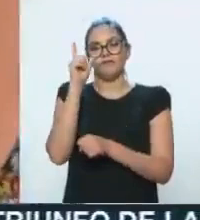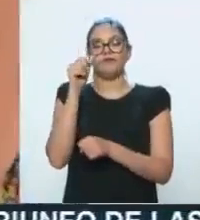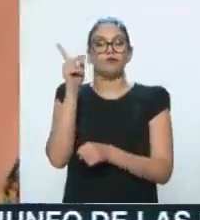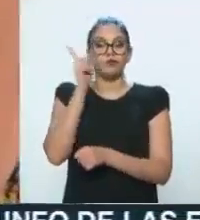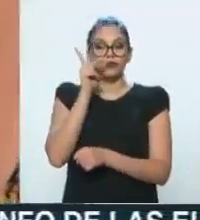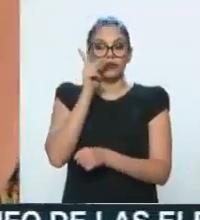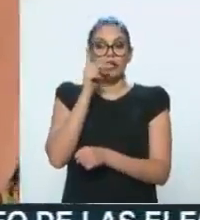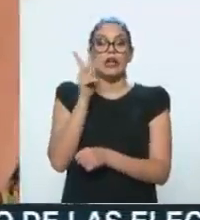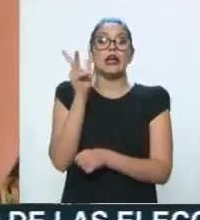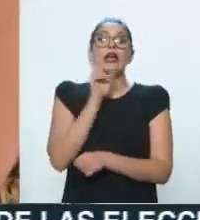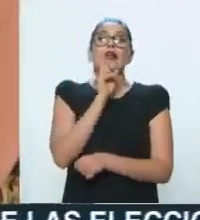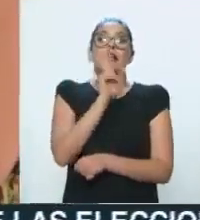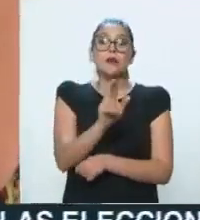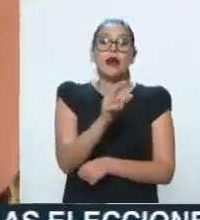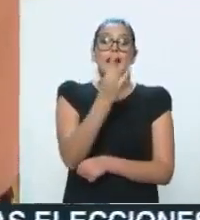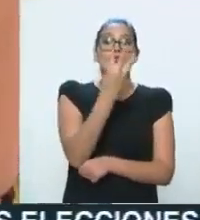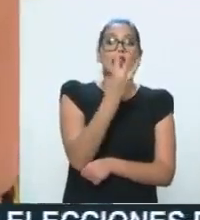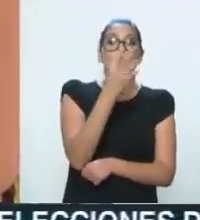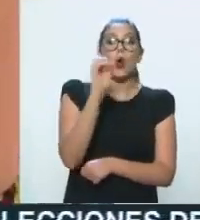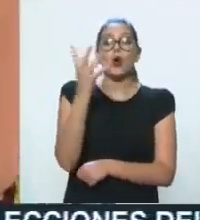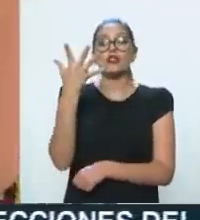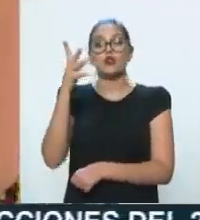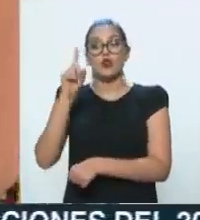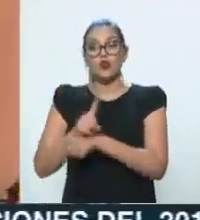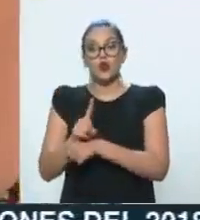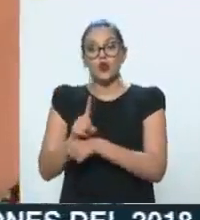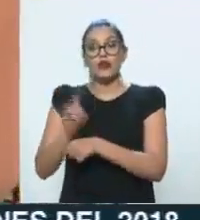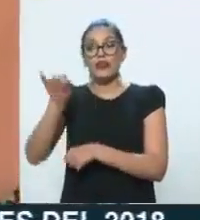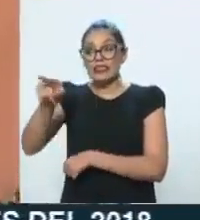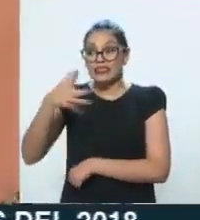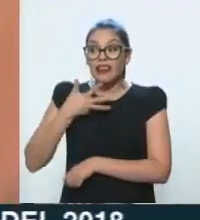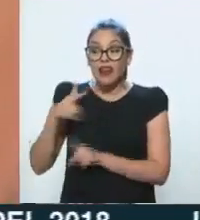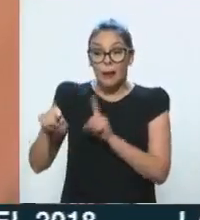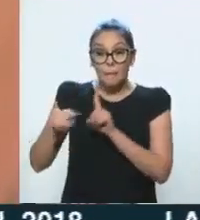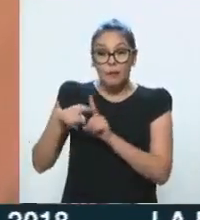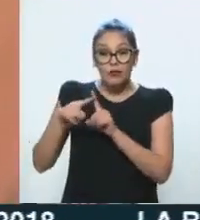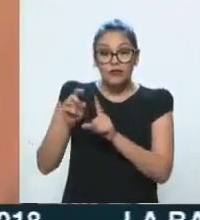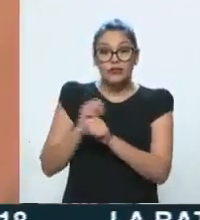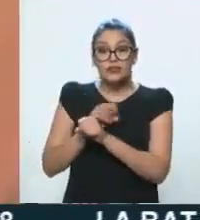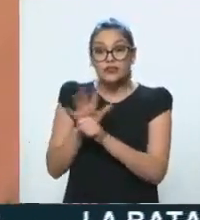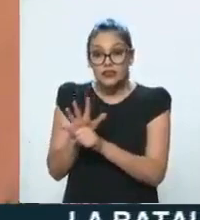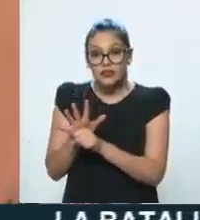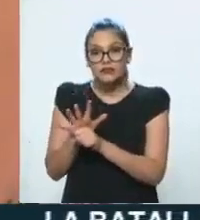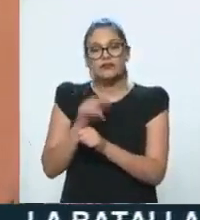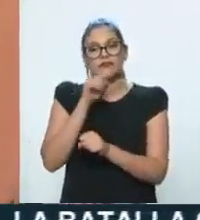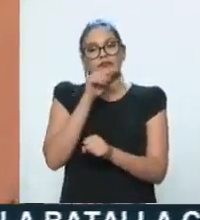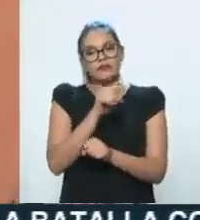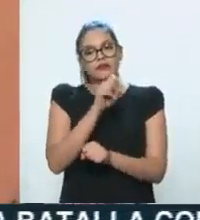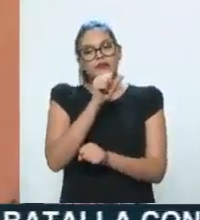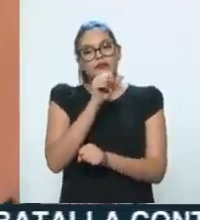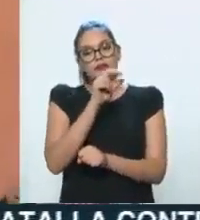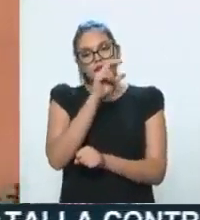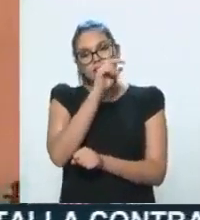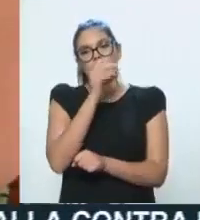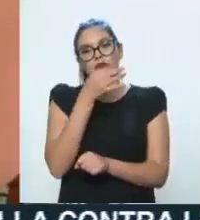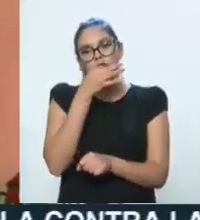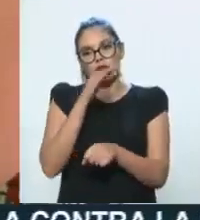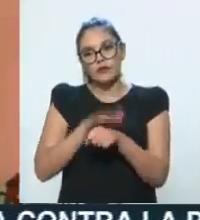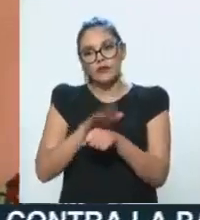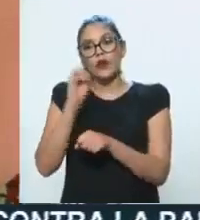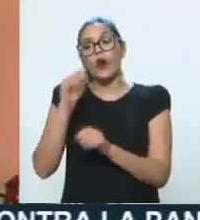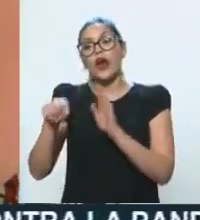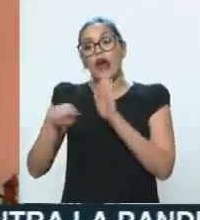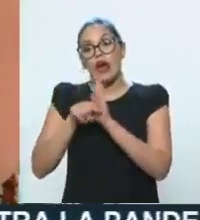a tener de 3 a 5 días. Si fuese positivo, ya habrá epidemiología del Centro de Salud Miscual. Y si fuese negativo, ya